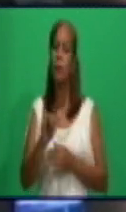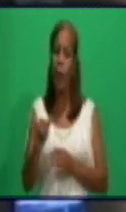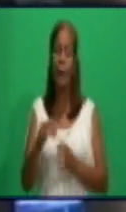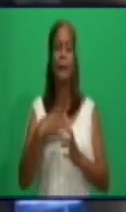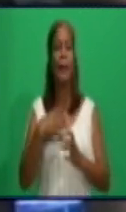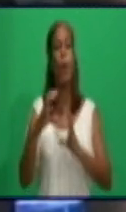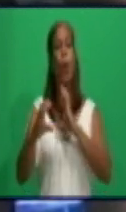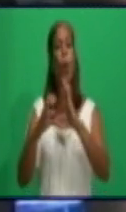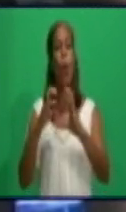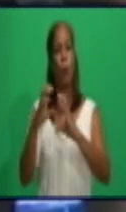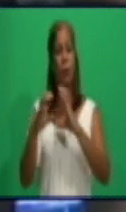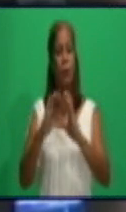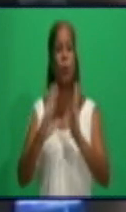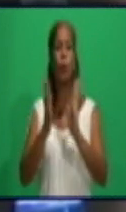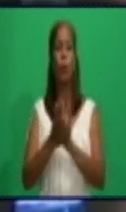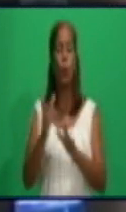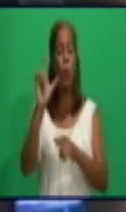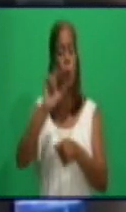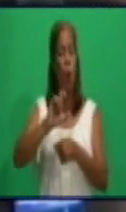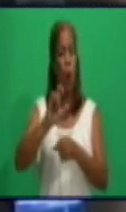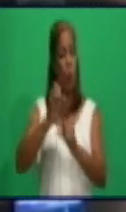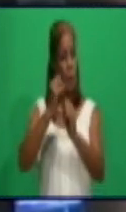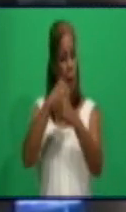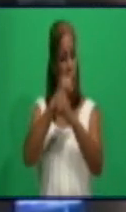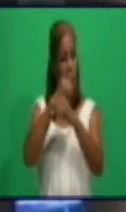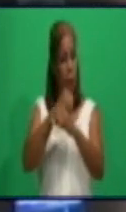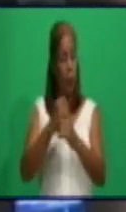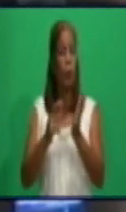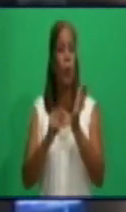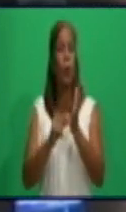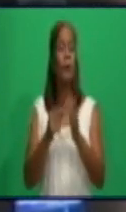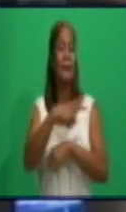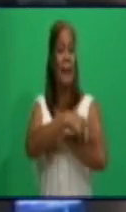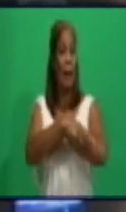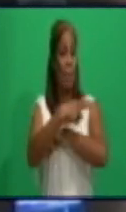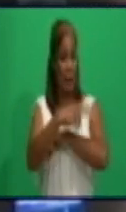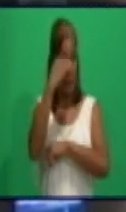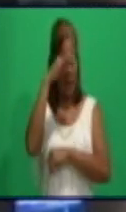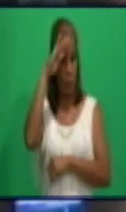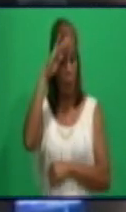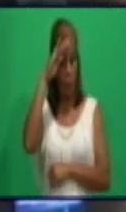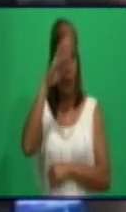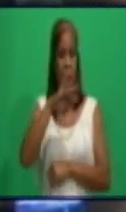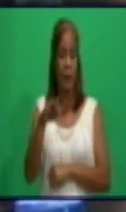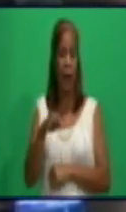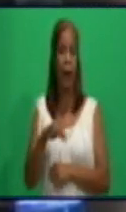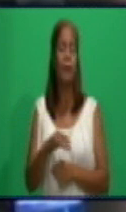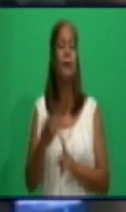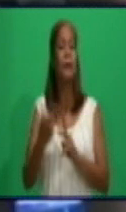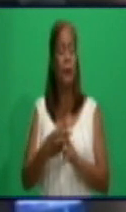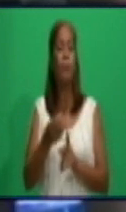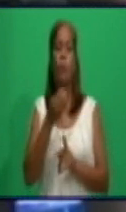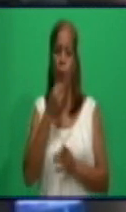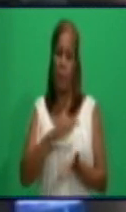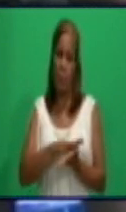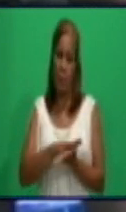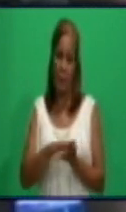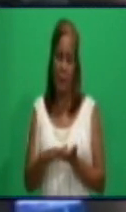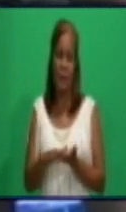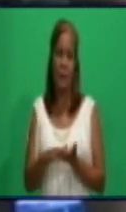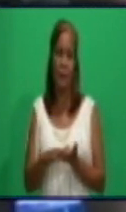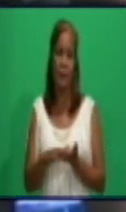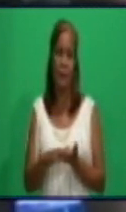directa con todos los laboratorios del país, se ha agilizado también la entrega de los resultados de los laboratorios hacia la provincia, que permita entonces